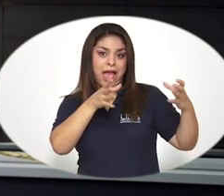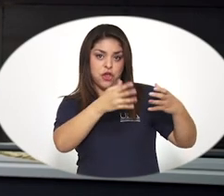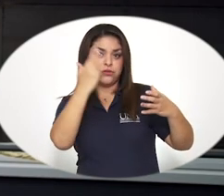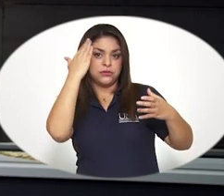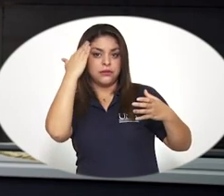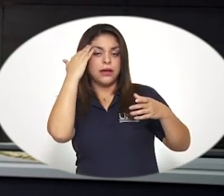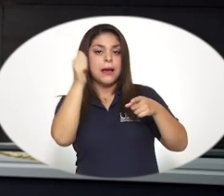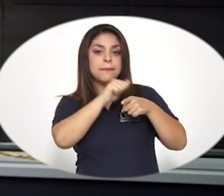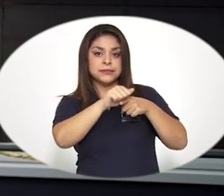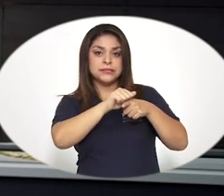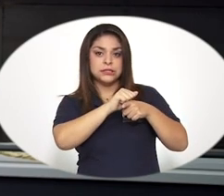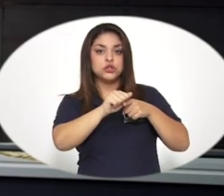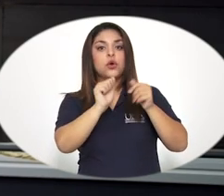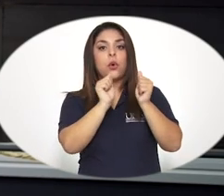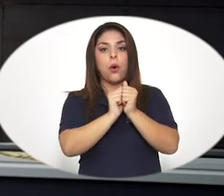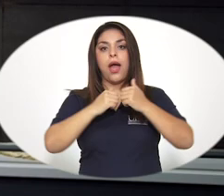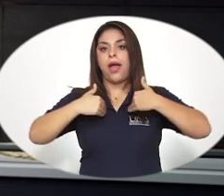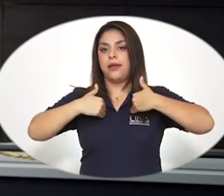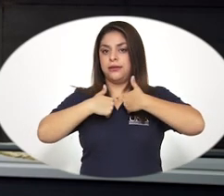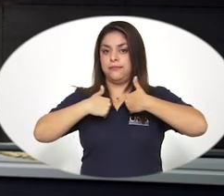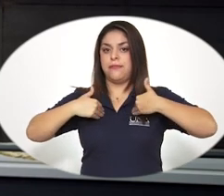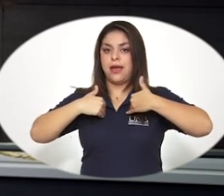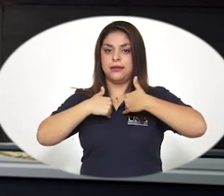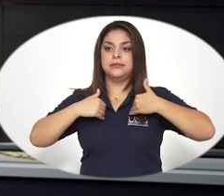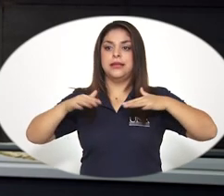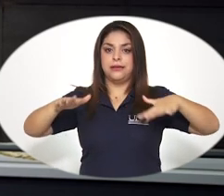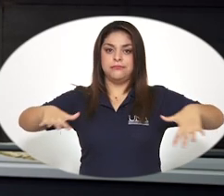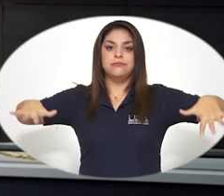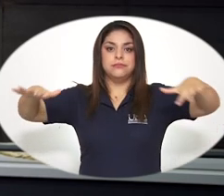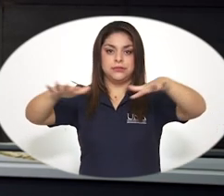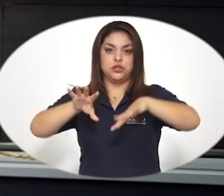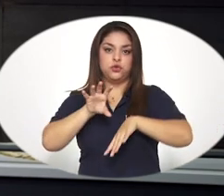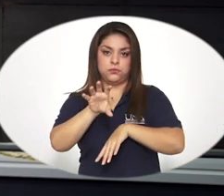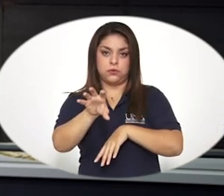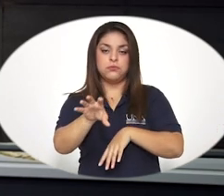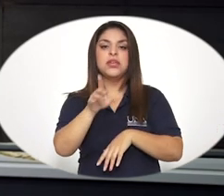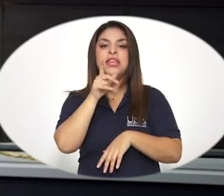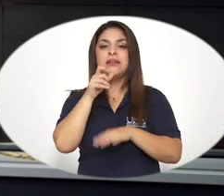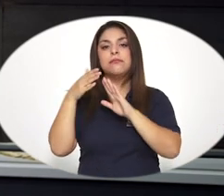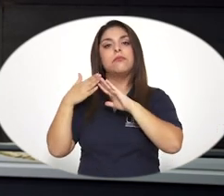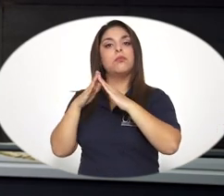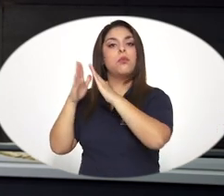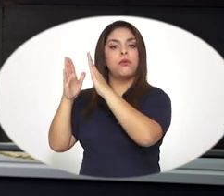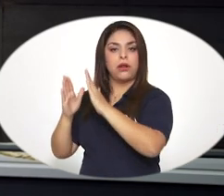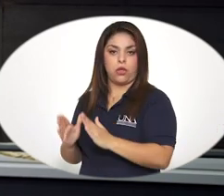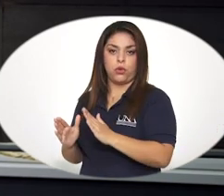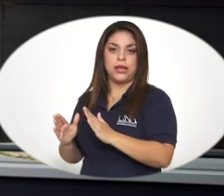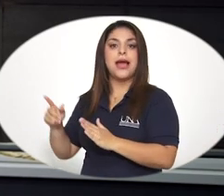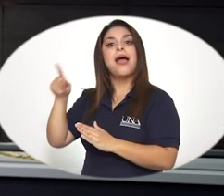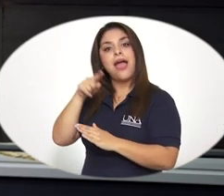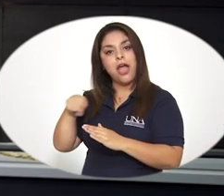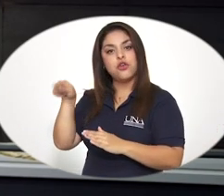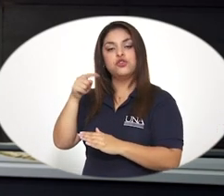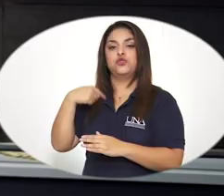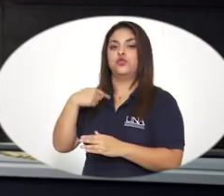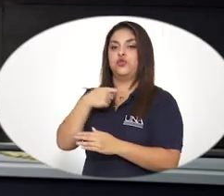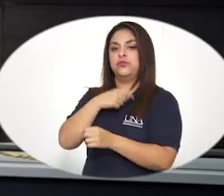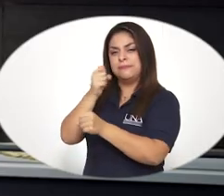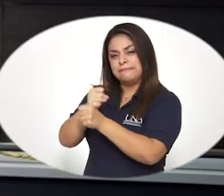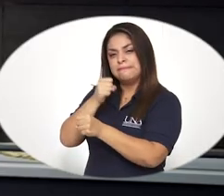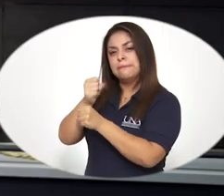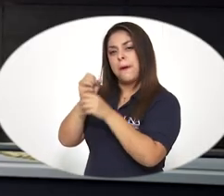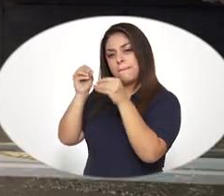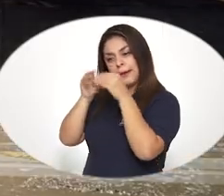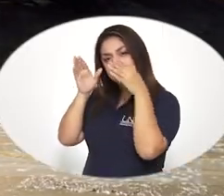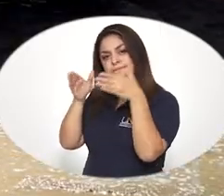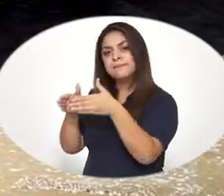capacitación, quienes están directamente relacionados con la vida silvestre en sus sitios de residencia son los pobladores, y es con ellos con